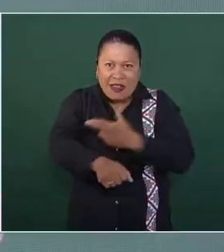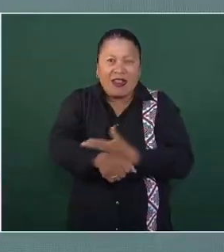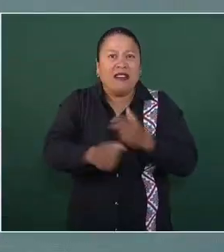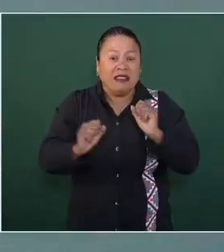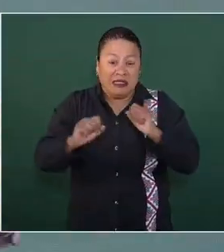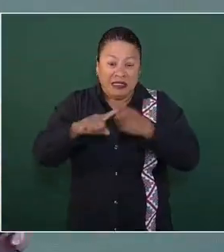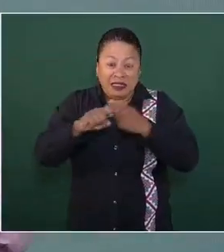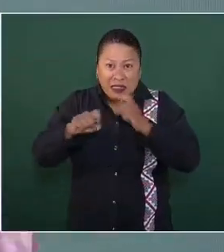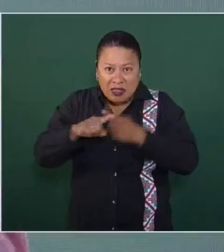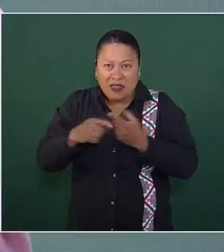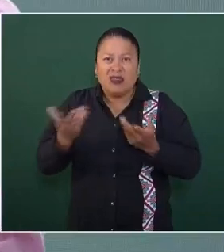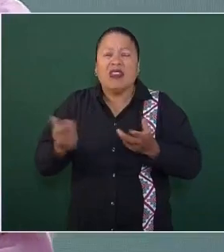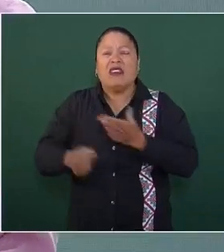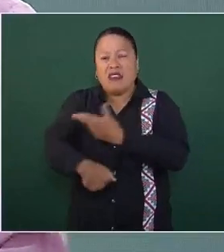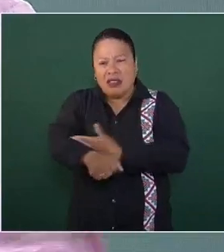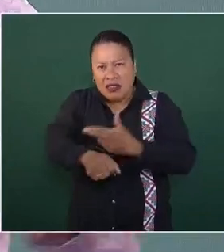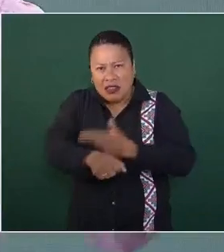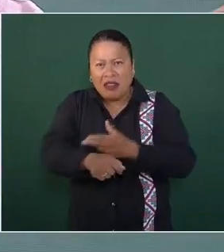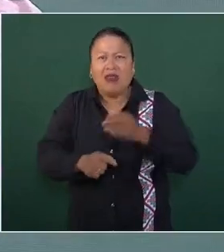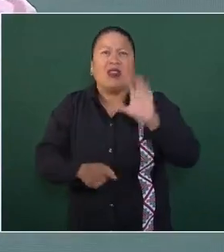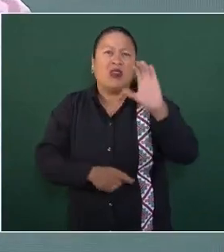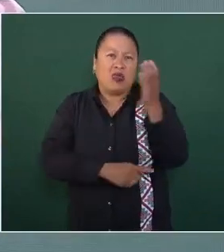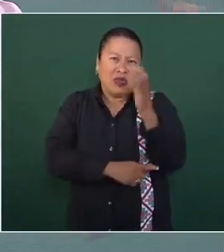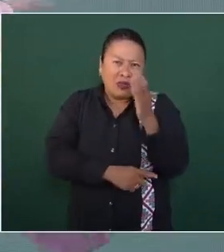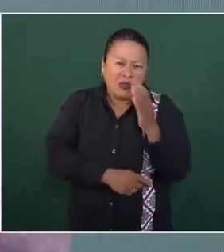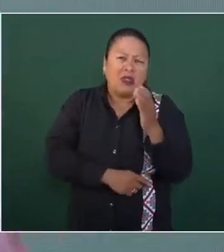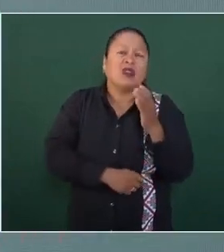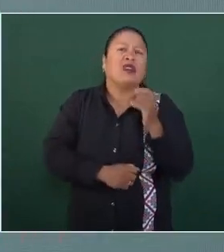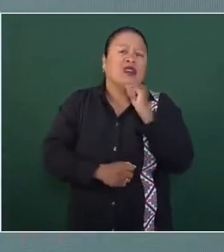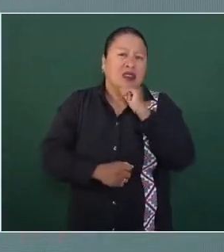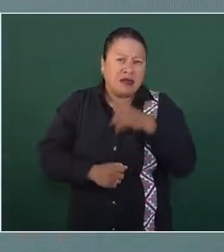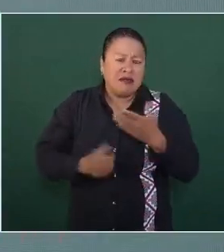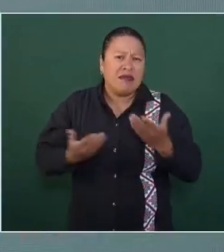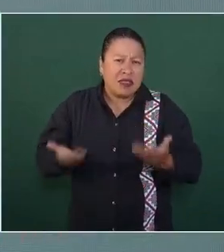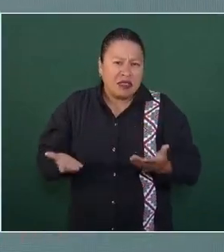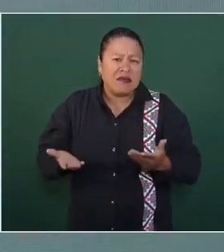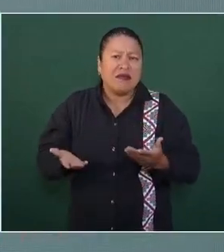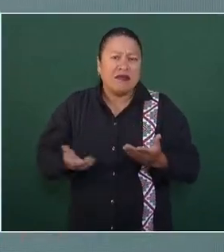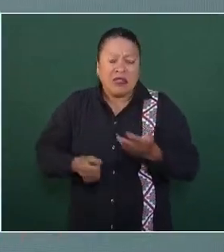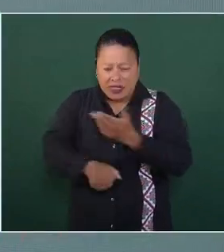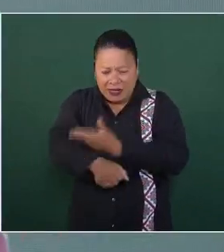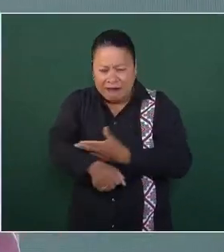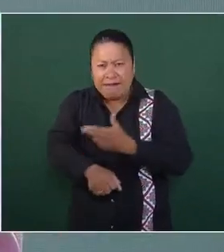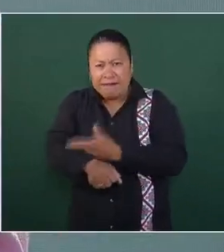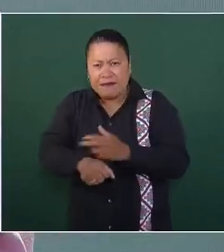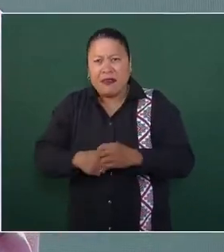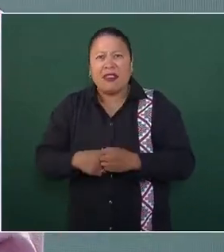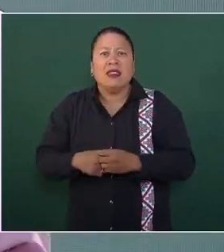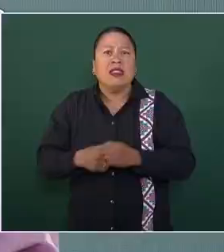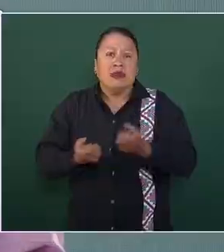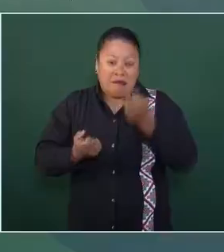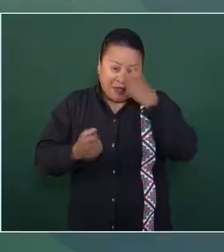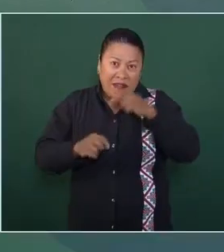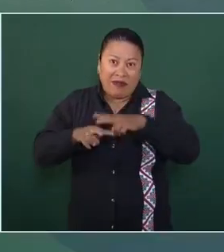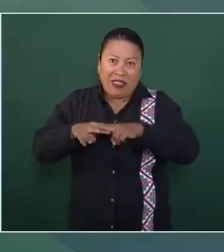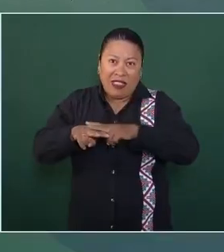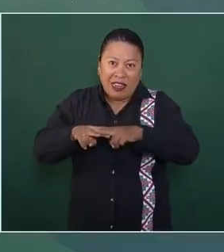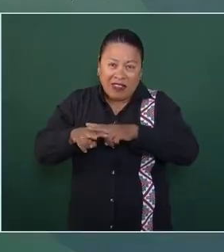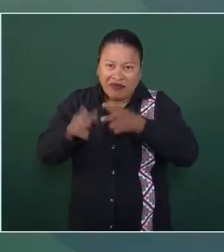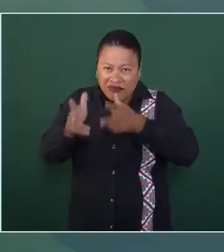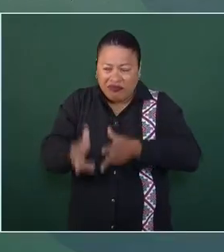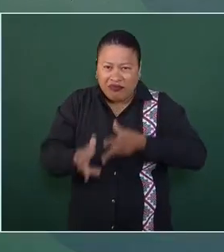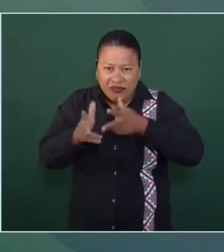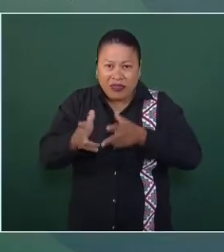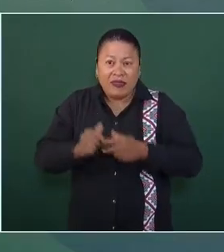Cruz rehabilitar el puerto de Coatzacoalcos y la reconstrucción de la vía pues